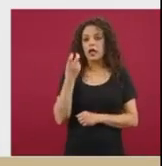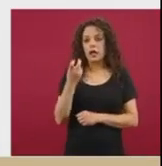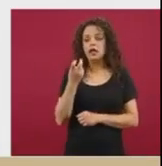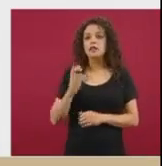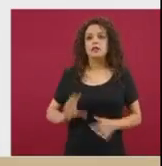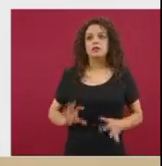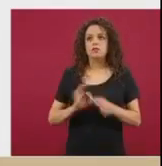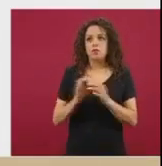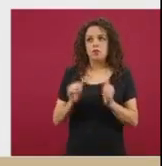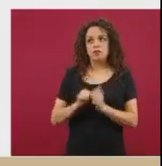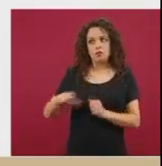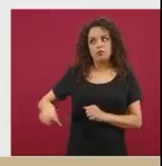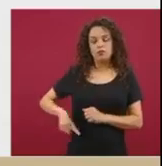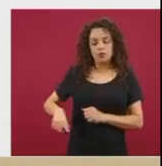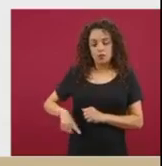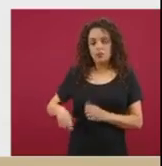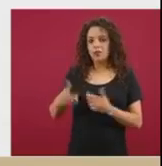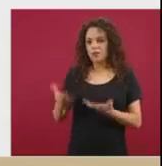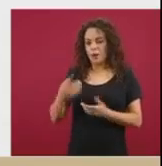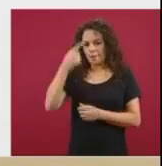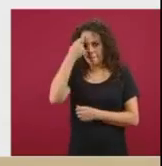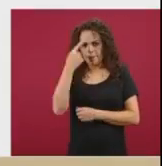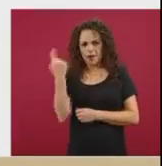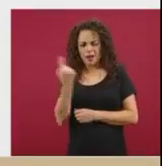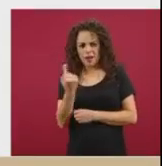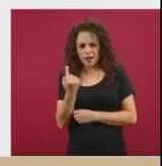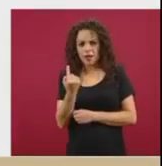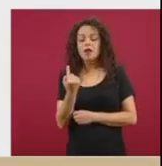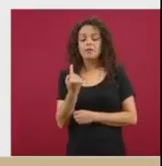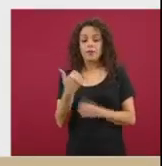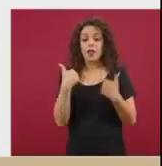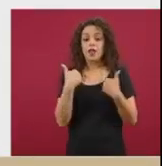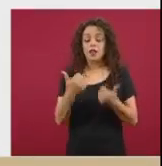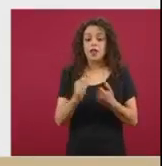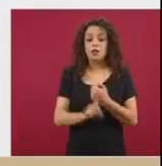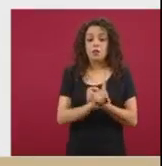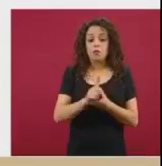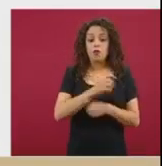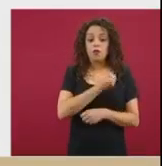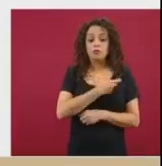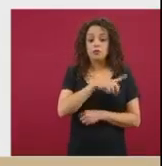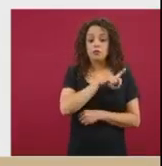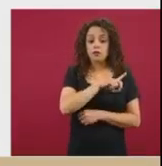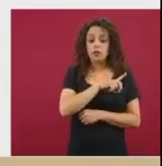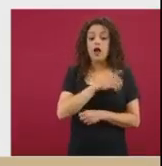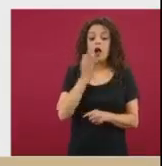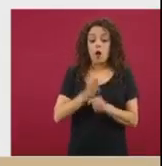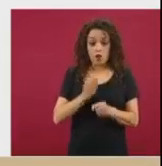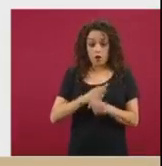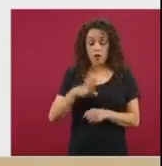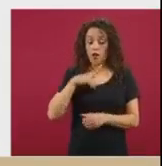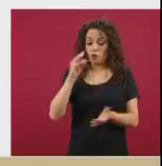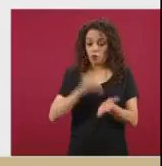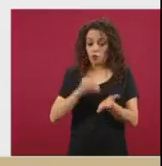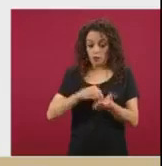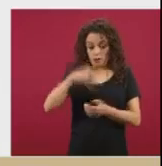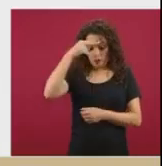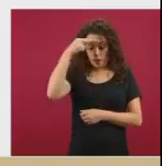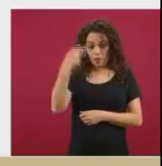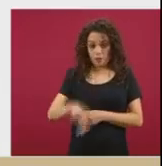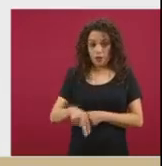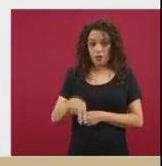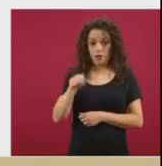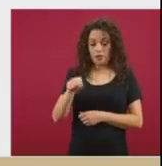que se visualice la lepra como un problema de salud todavía hoy en México, y que se den los